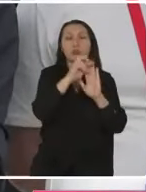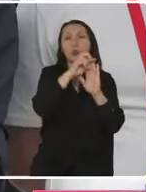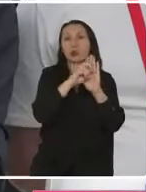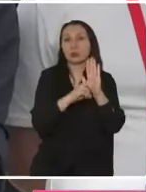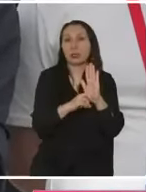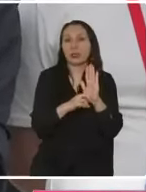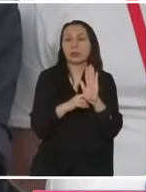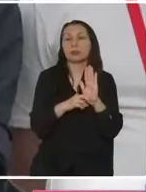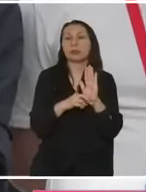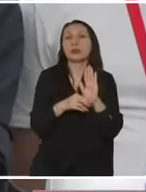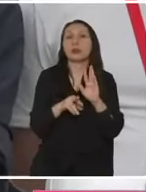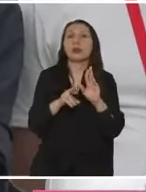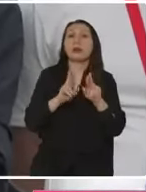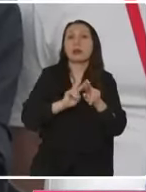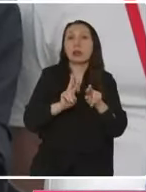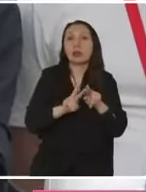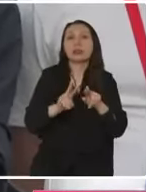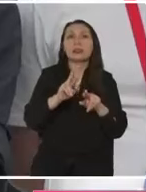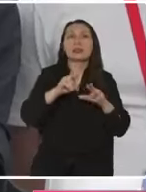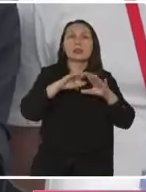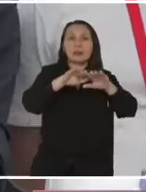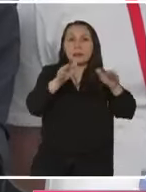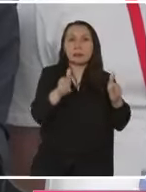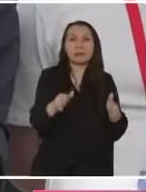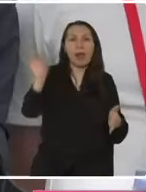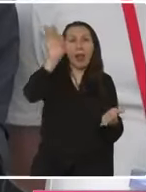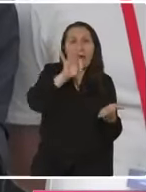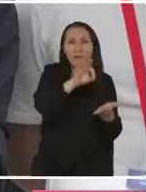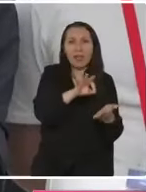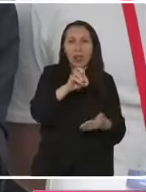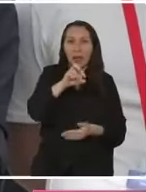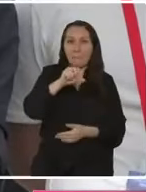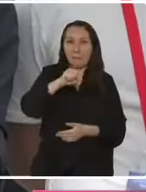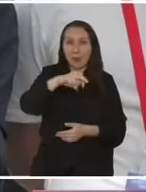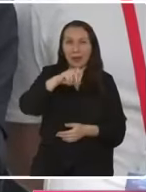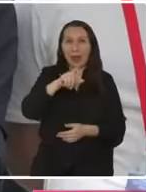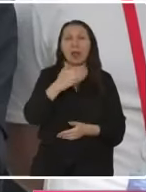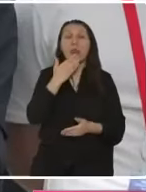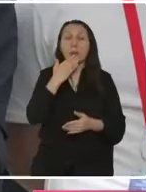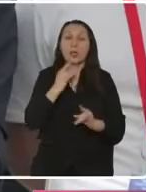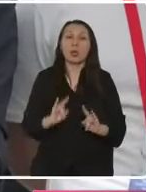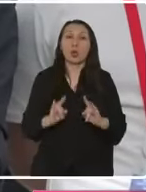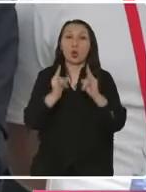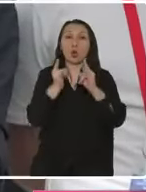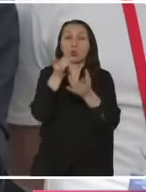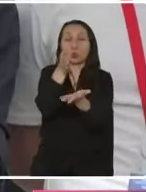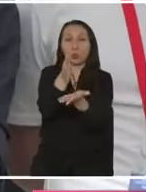desde reposición de panales hasta reconstrucción de escuelas.